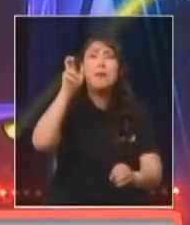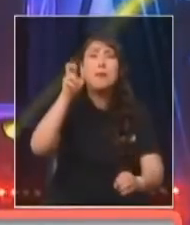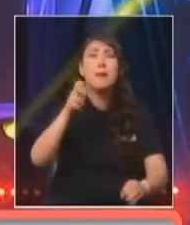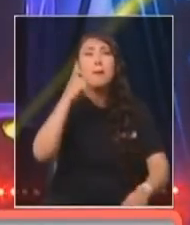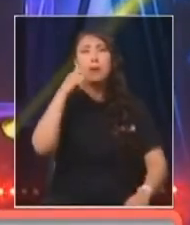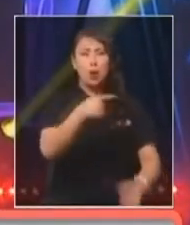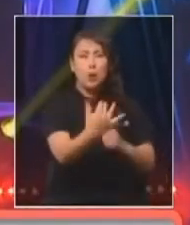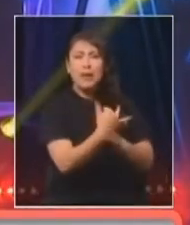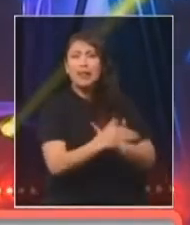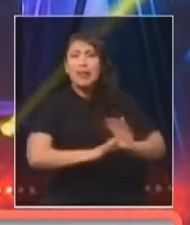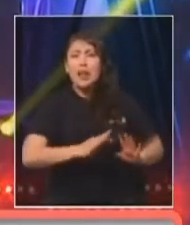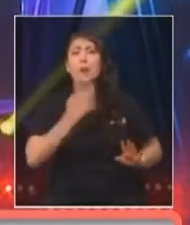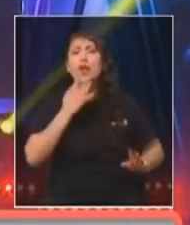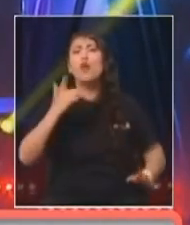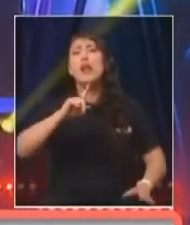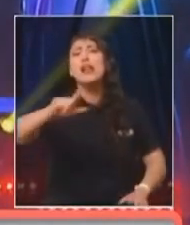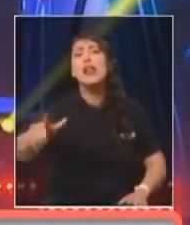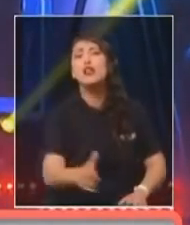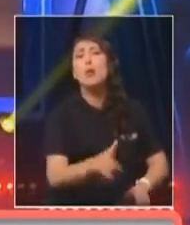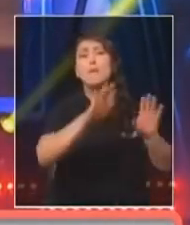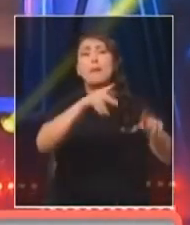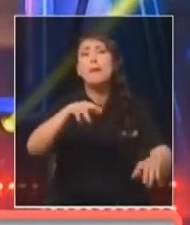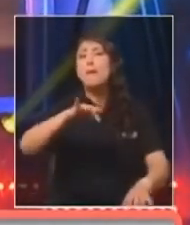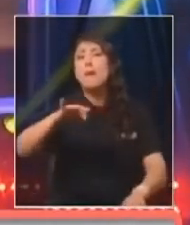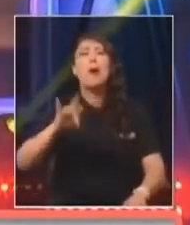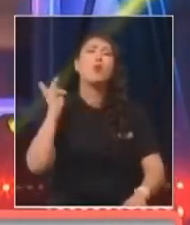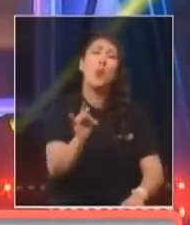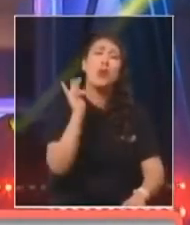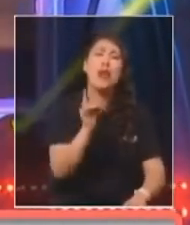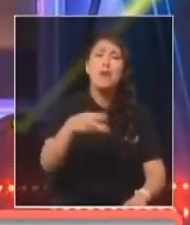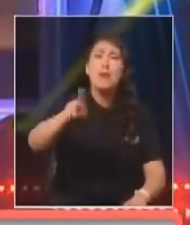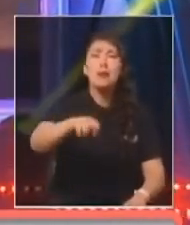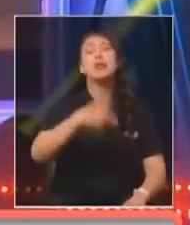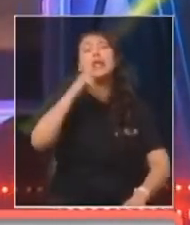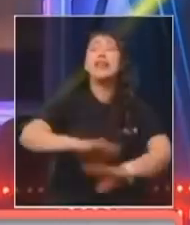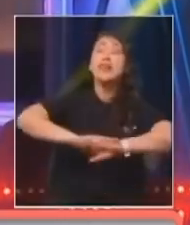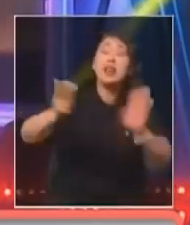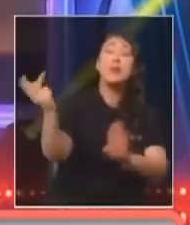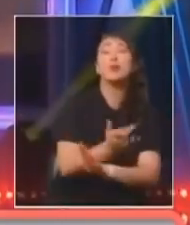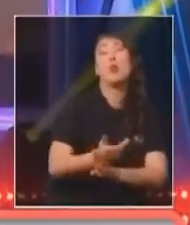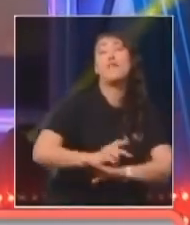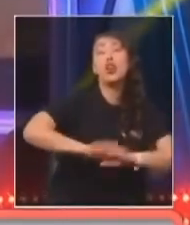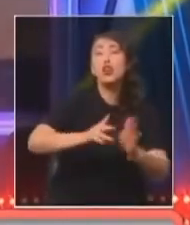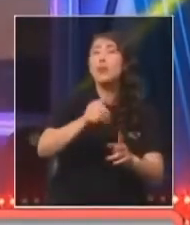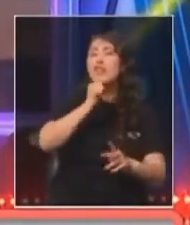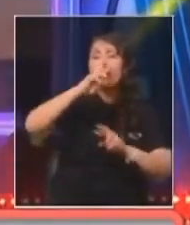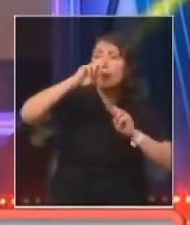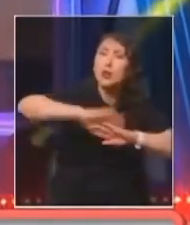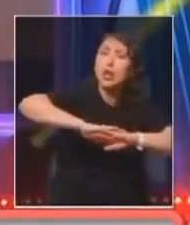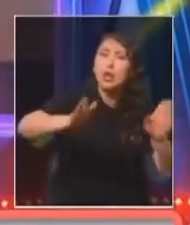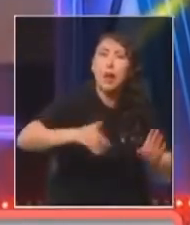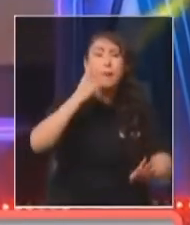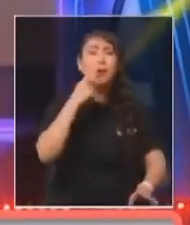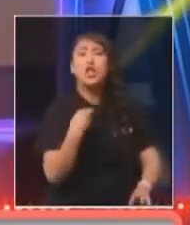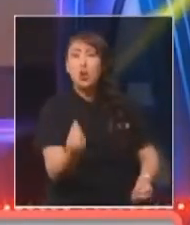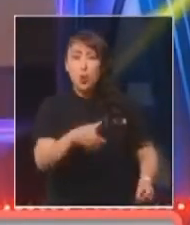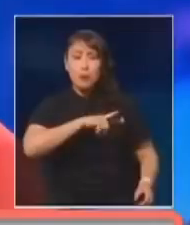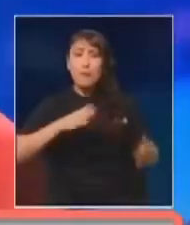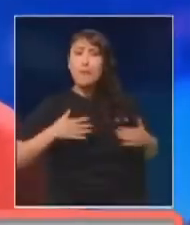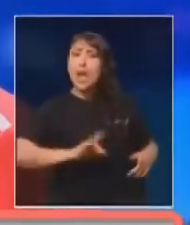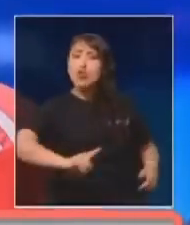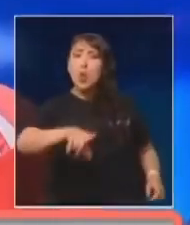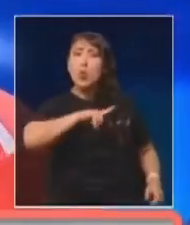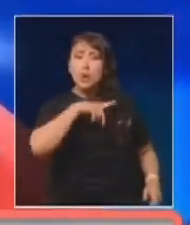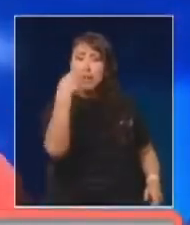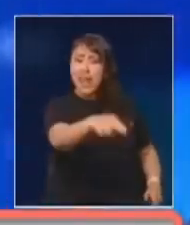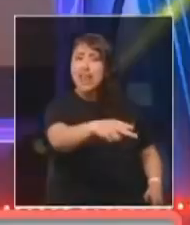Tampoco no me retino. Vamos a seguir el ritmo lento culiado que tenemos cuando hablamos. Oye, para tu weón. ¿Sabes qué? Buena falta de respeto, weón. Aquí son como los que